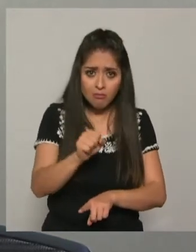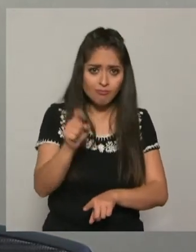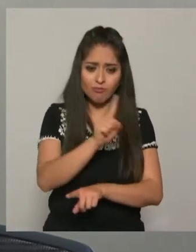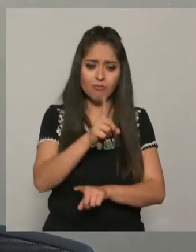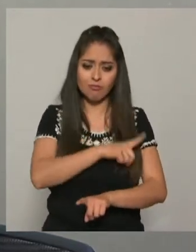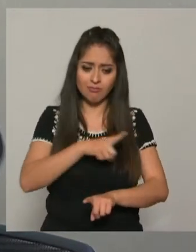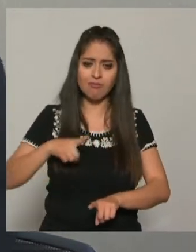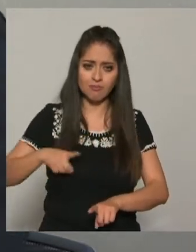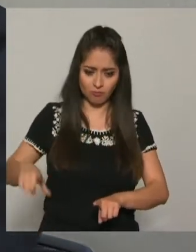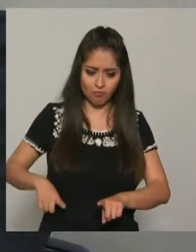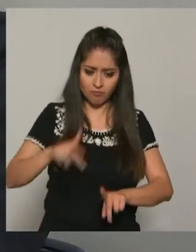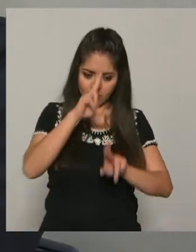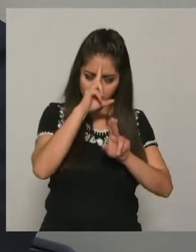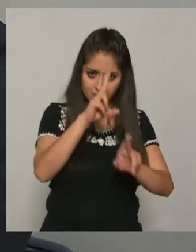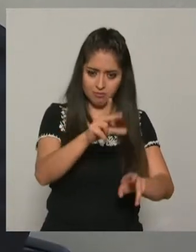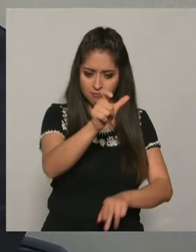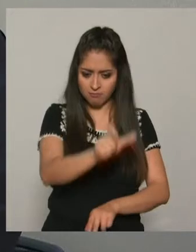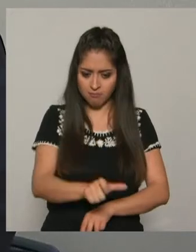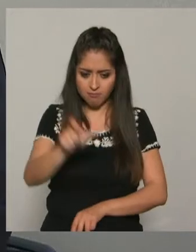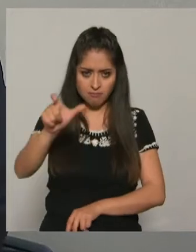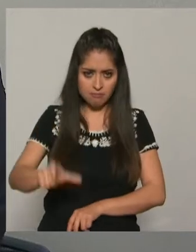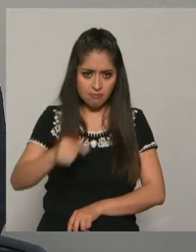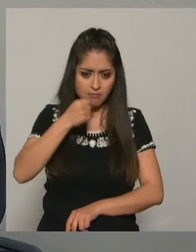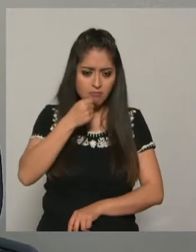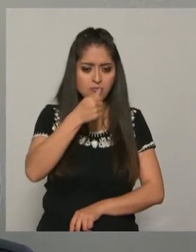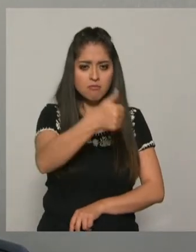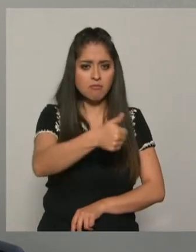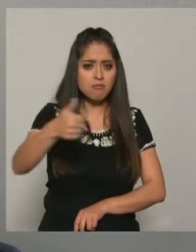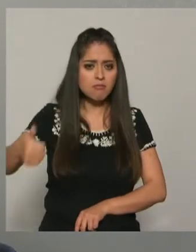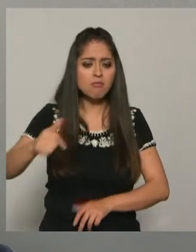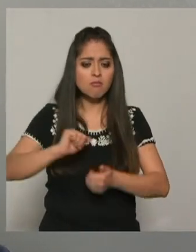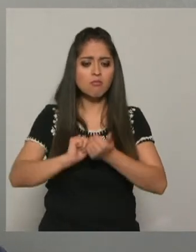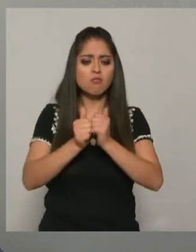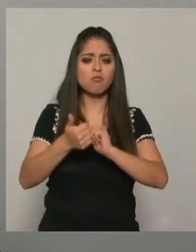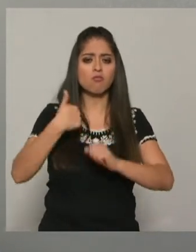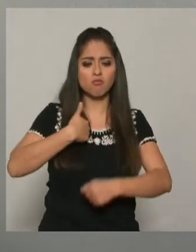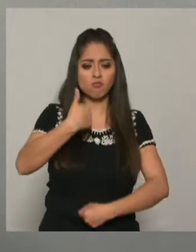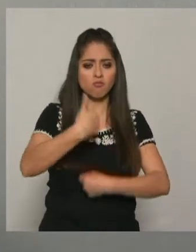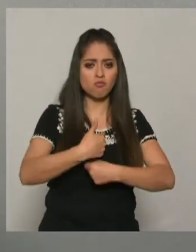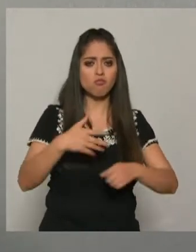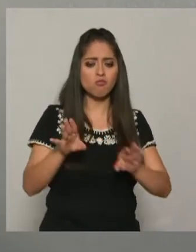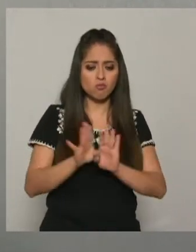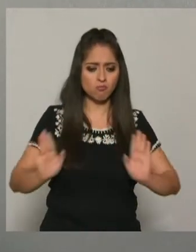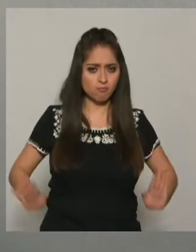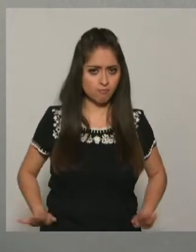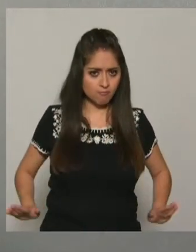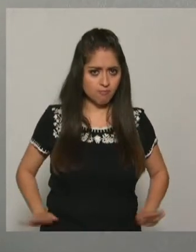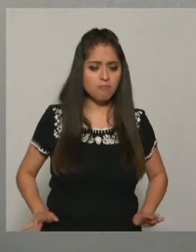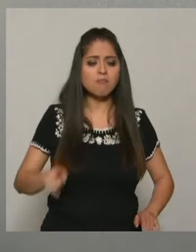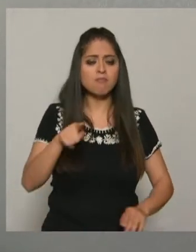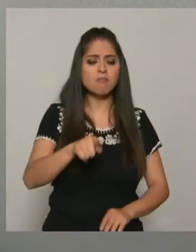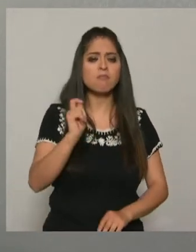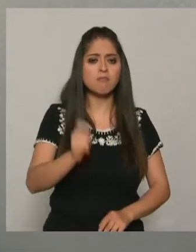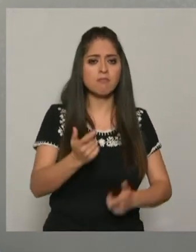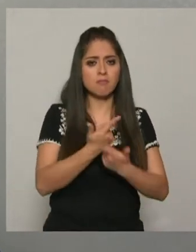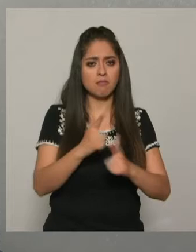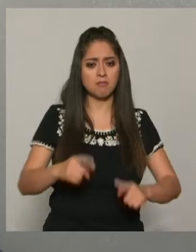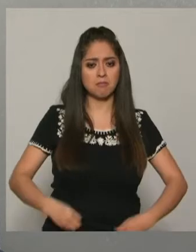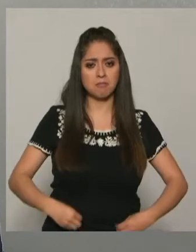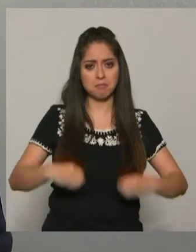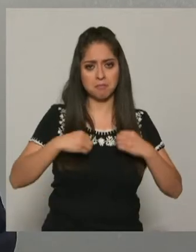aceptar la identidad de este niño, reconocer la autonomía que tienen de autorreconocerse y garantizar que viva una vida libre de